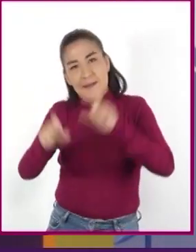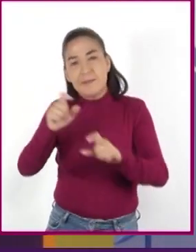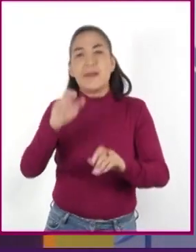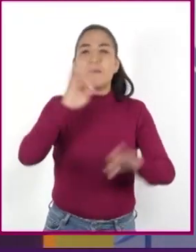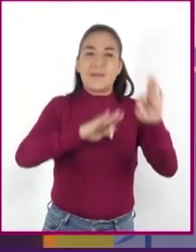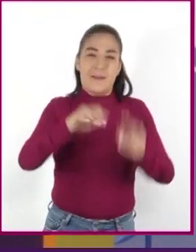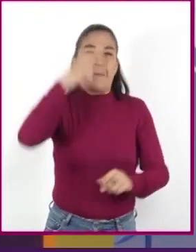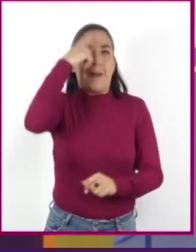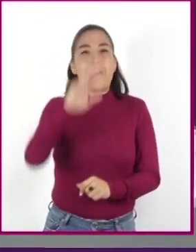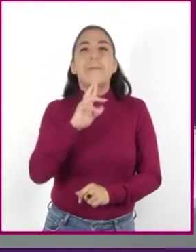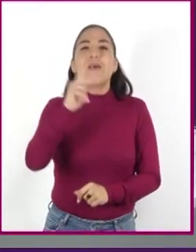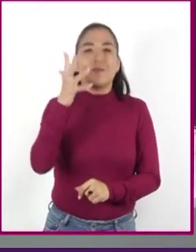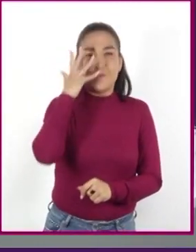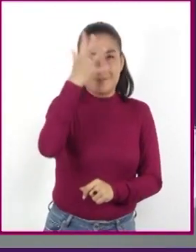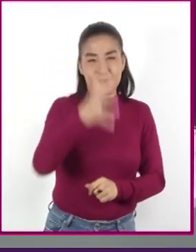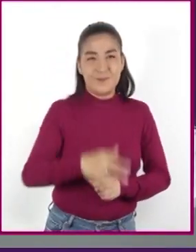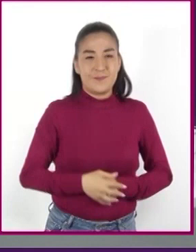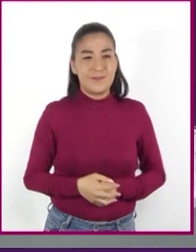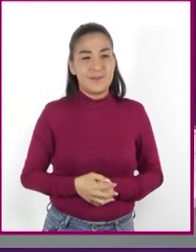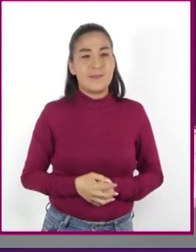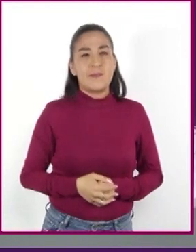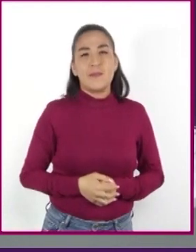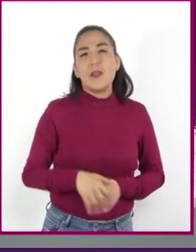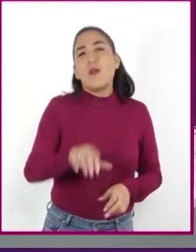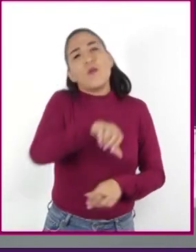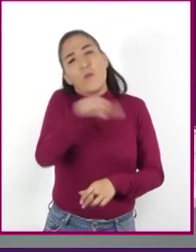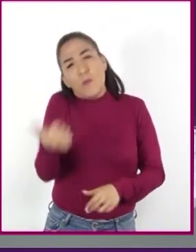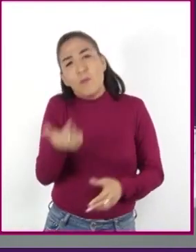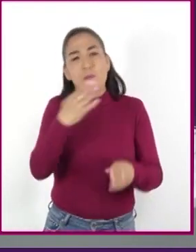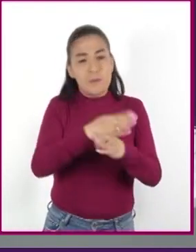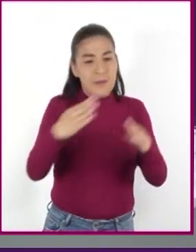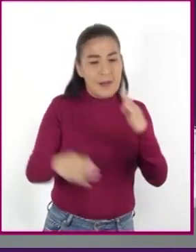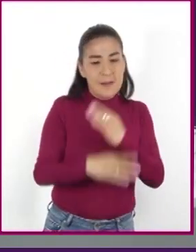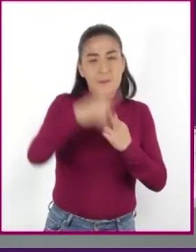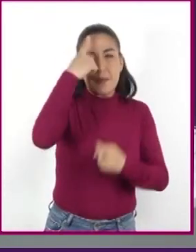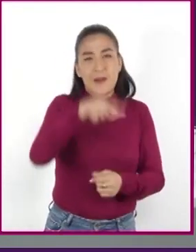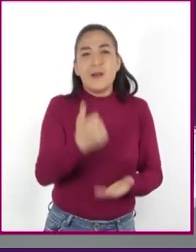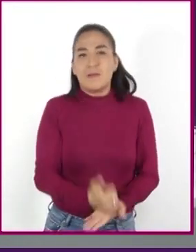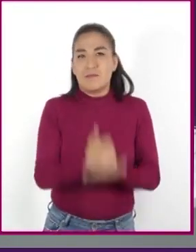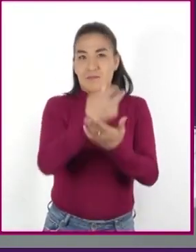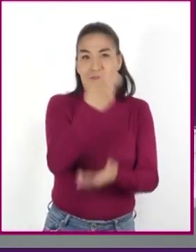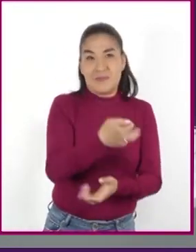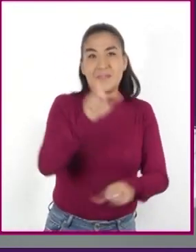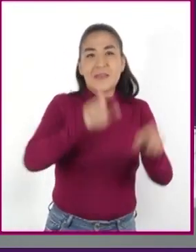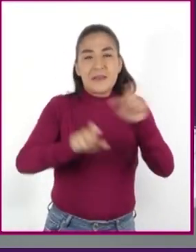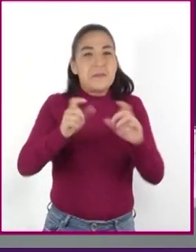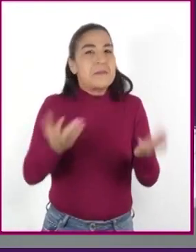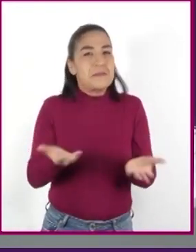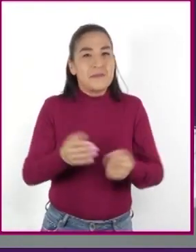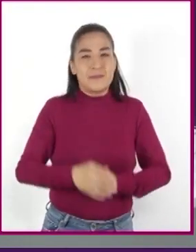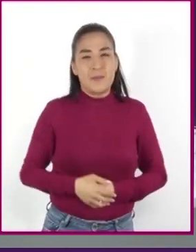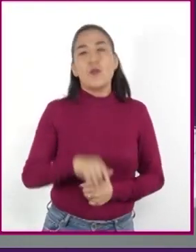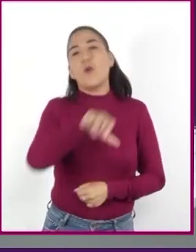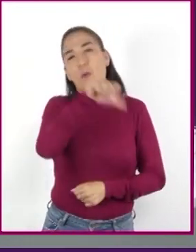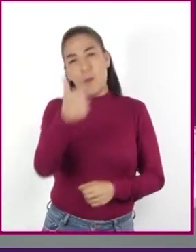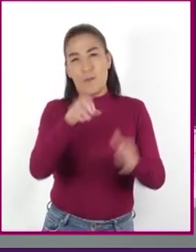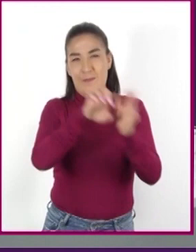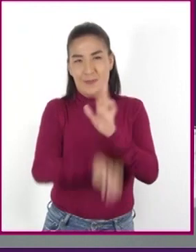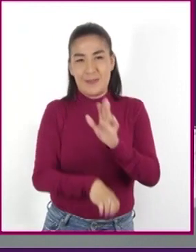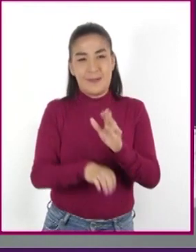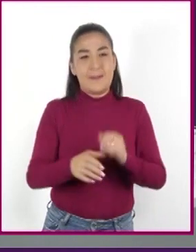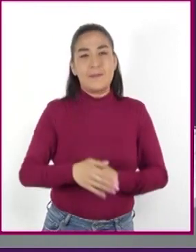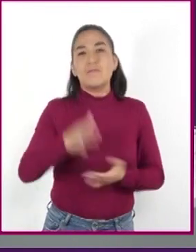mejoradas. ¿Qué otros materiales se han obtenido con ayuda de la química? Otros ejemplos son